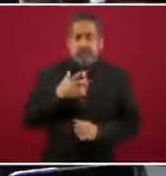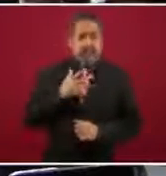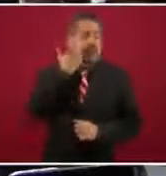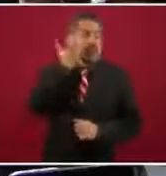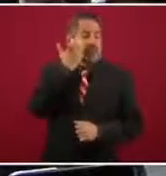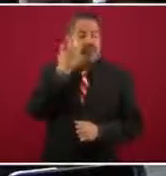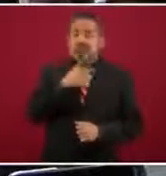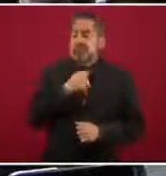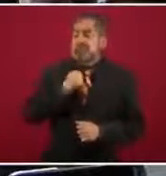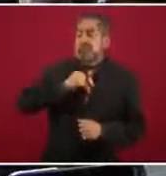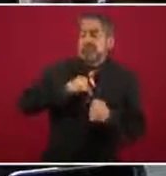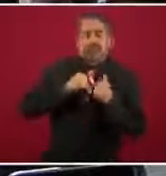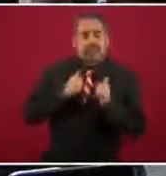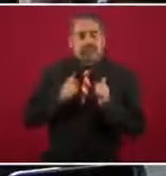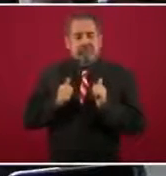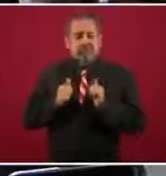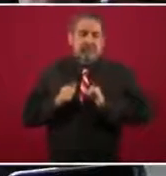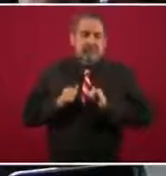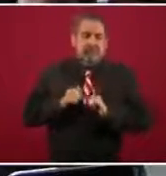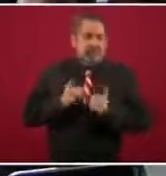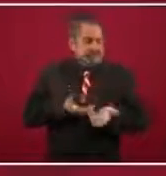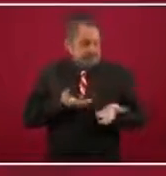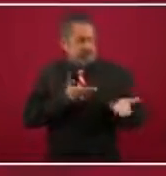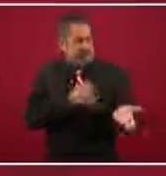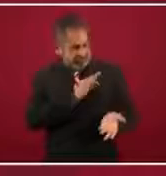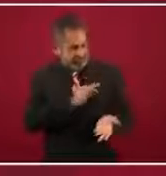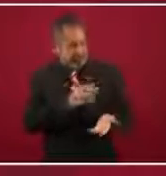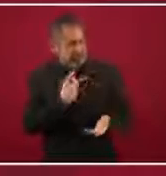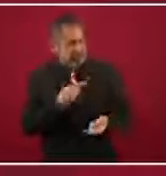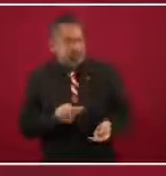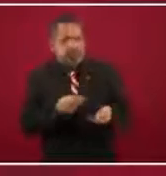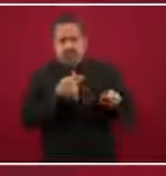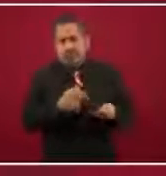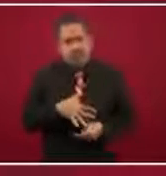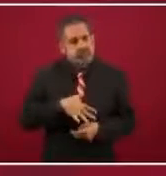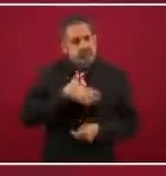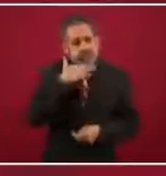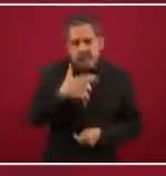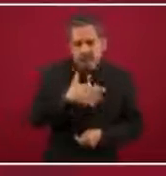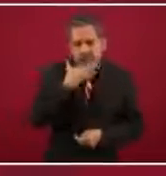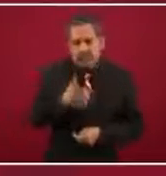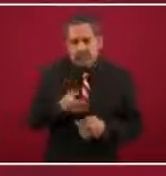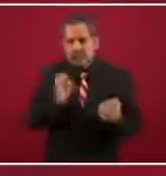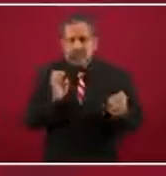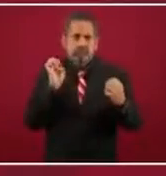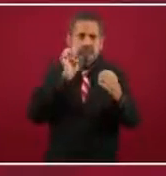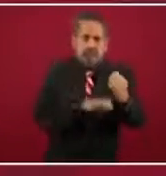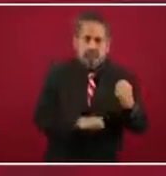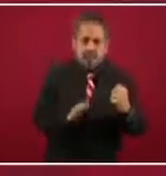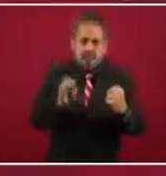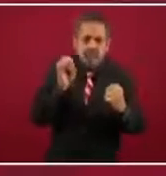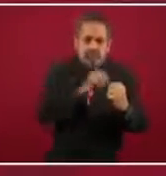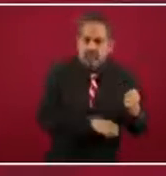influencia y ofrecen cosas y se dedican a defraudar.